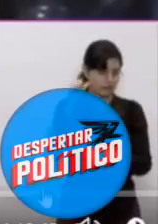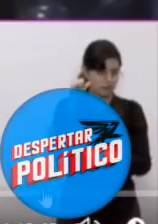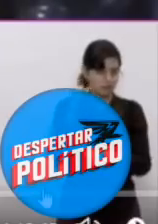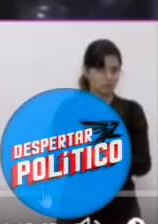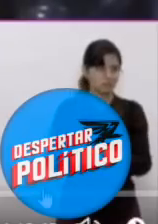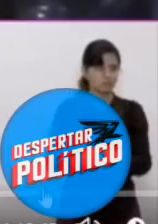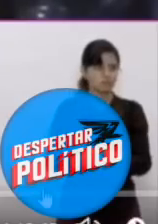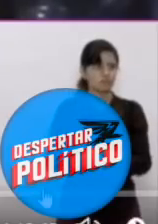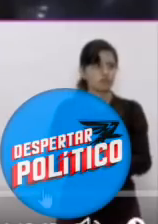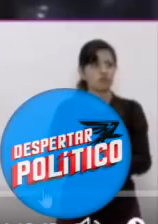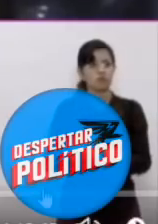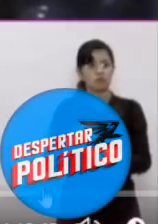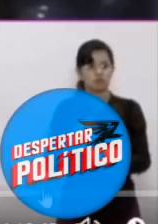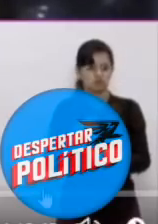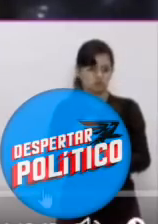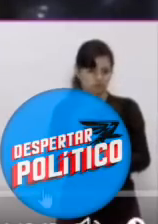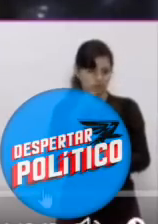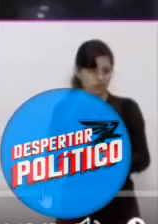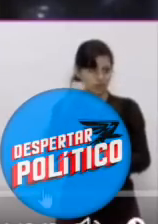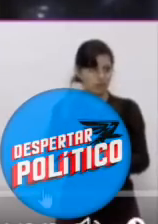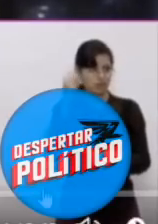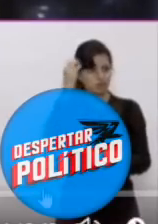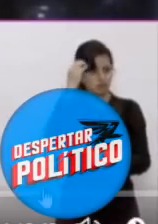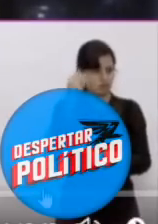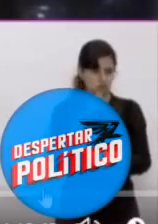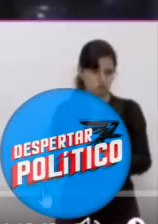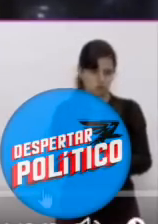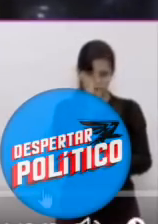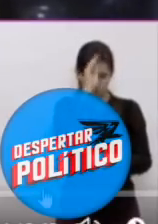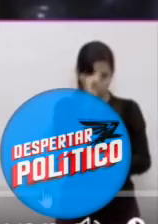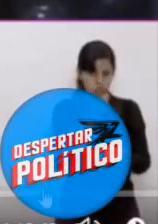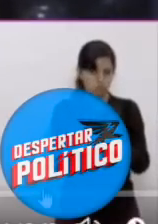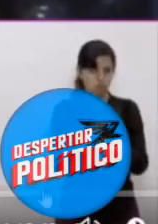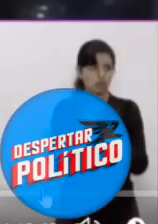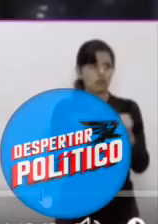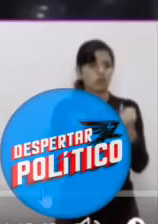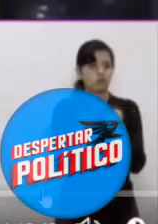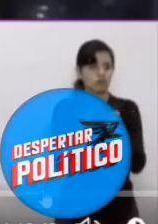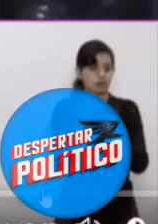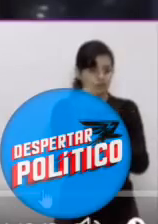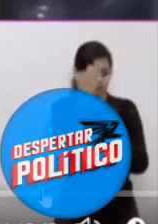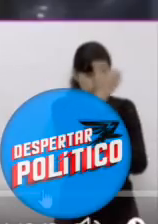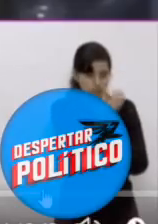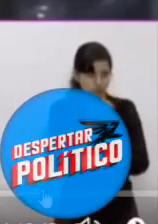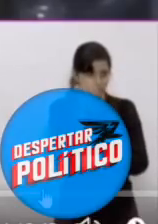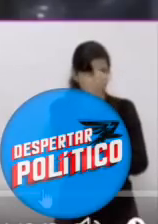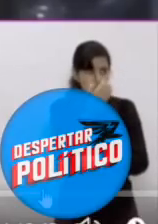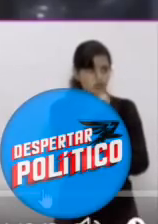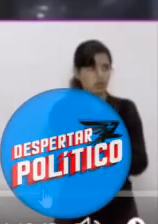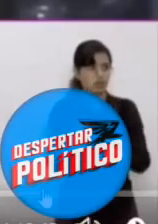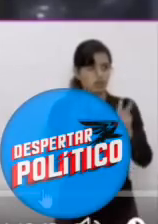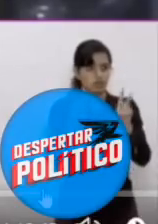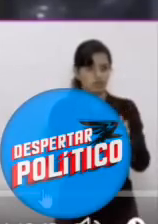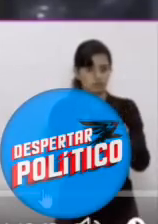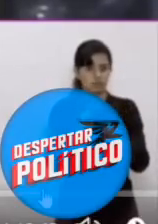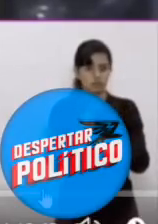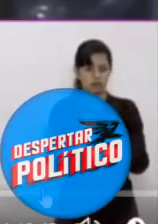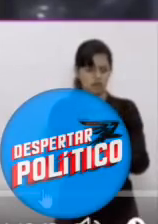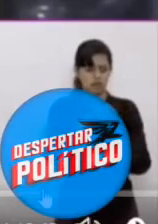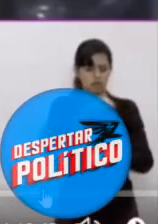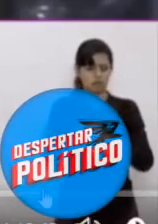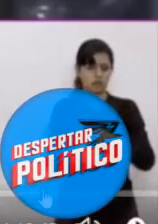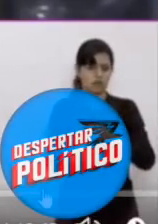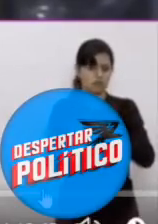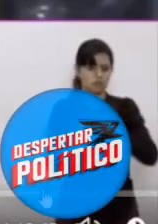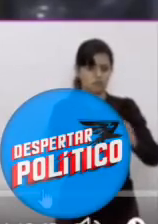por lo menos yo también he dicho claramente que la fiscalización es un tema que nunca termina nunca